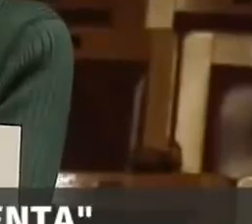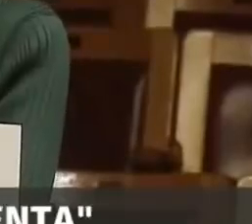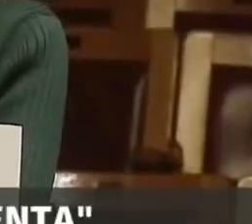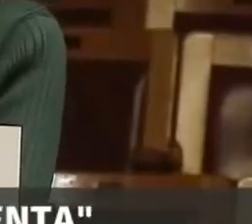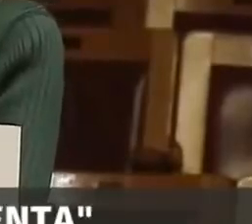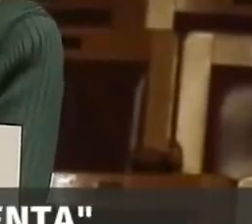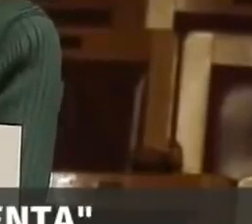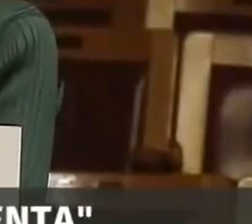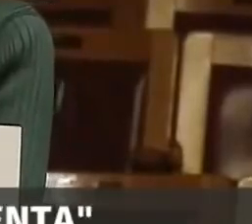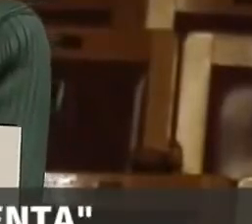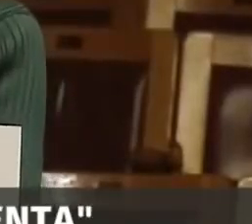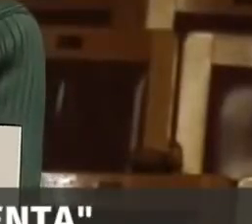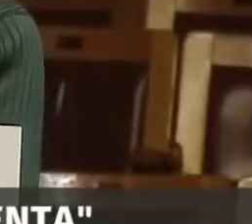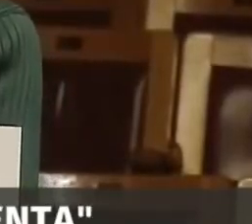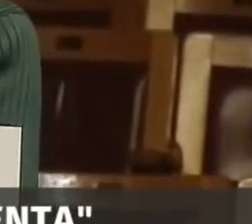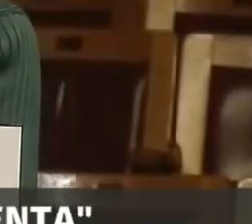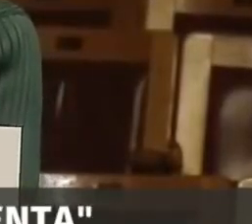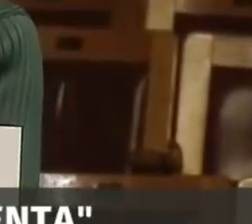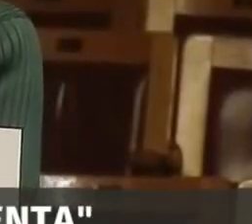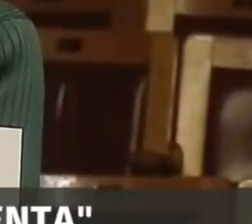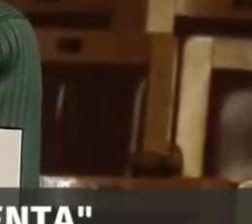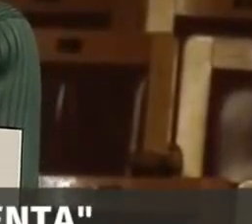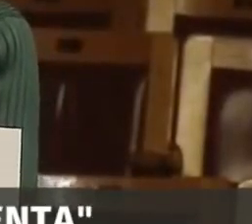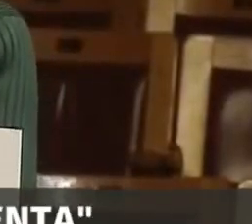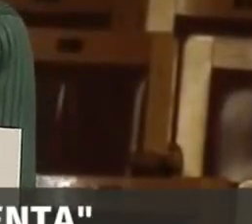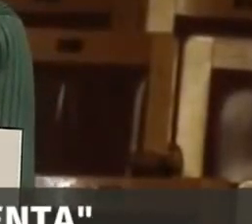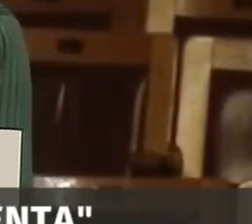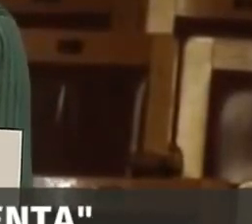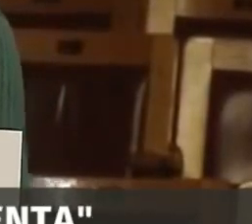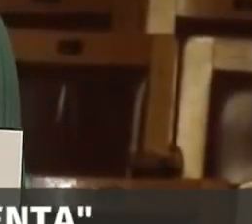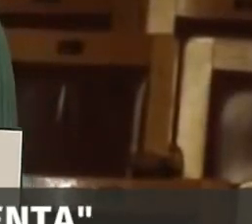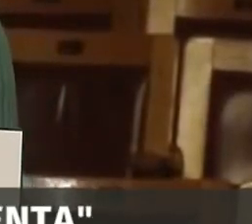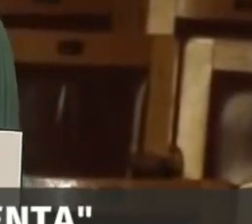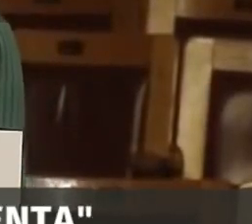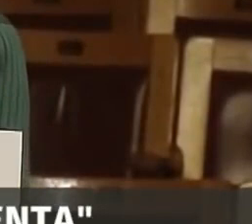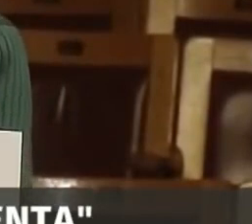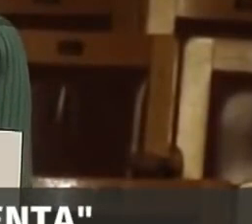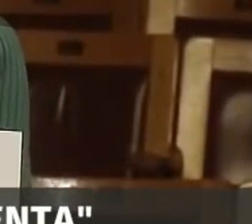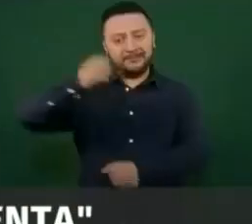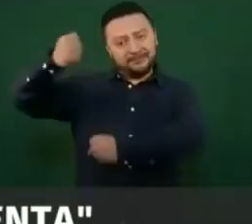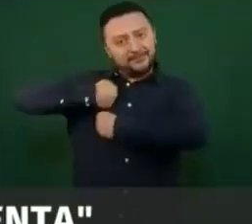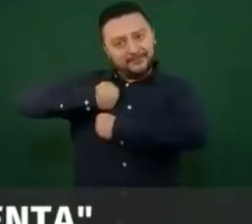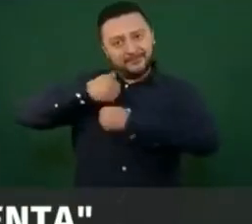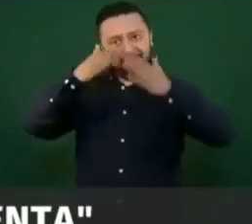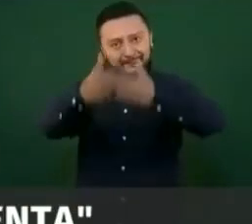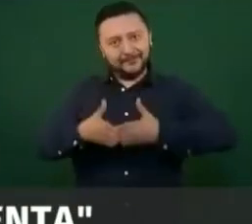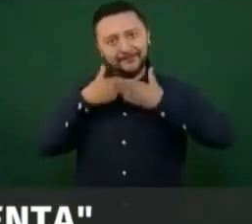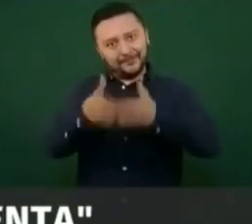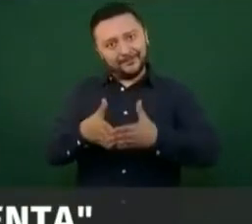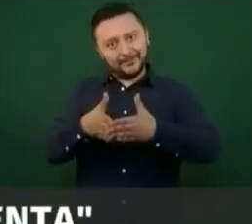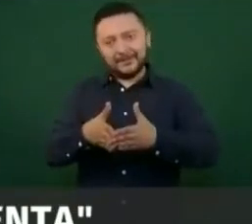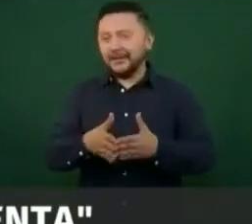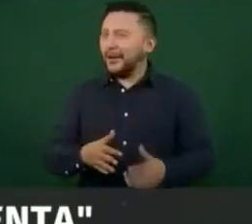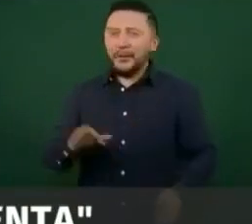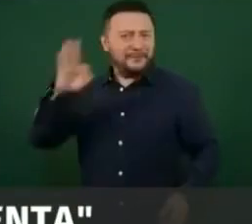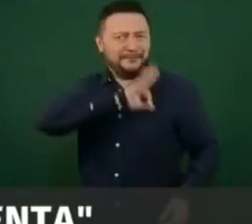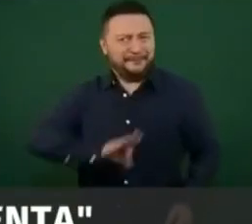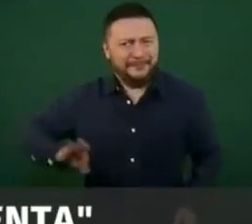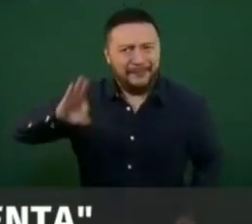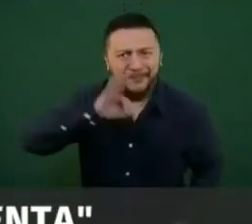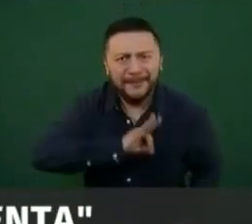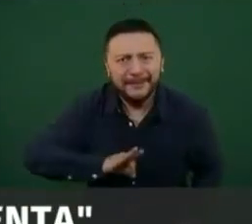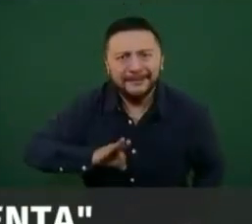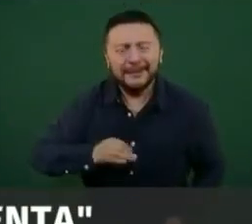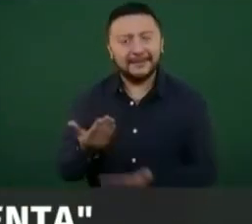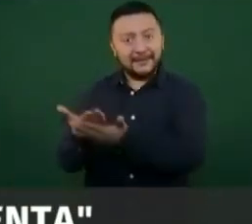a diferentes entidades de la República como invitada. Bueno, pues en algunas ocasiones también ha dado a conocer lo que está haciendo en la Ciudad